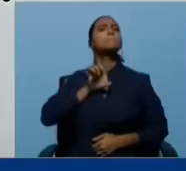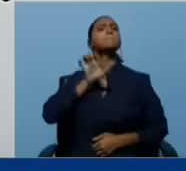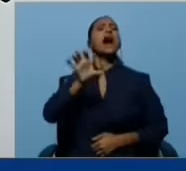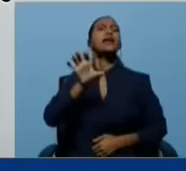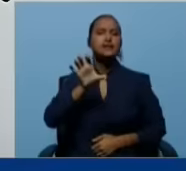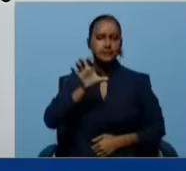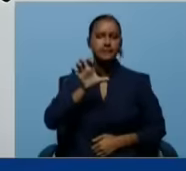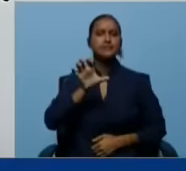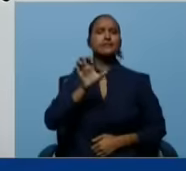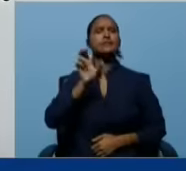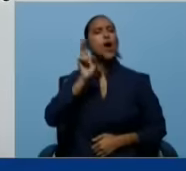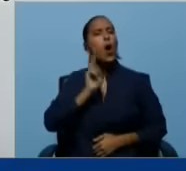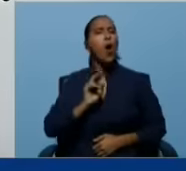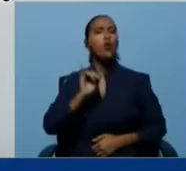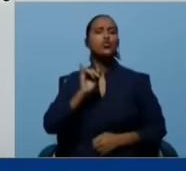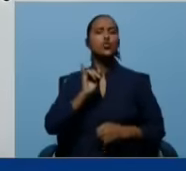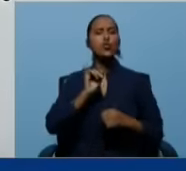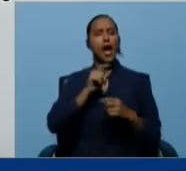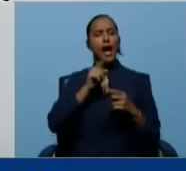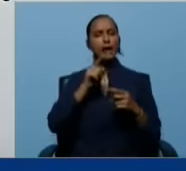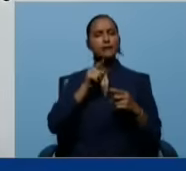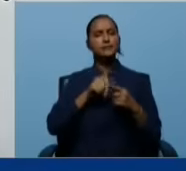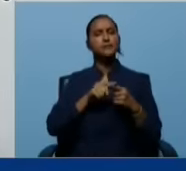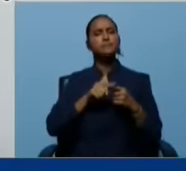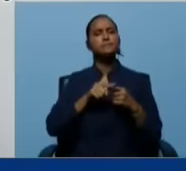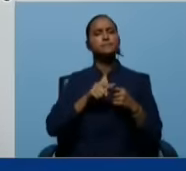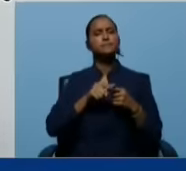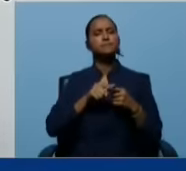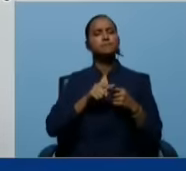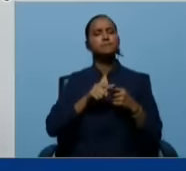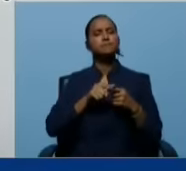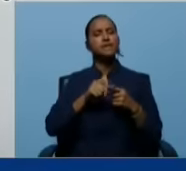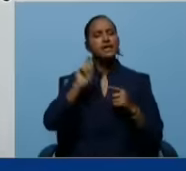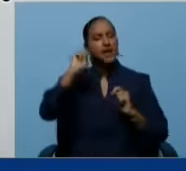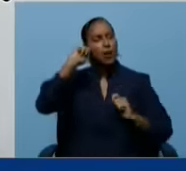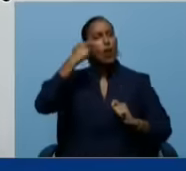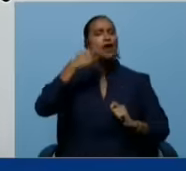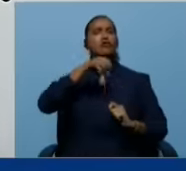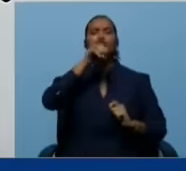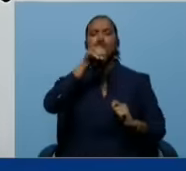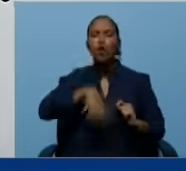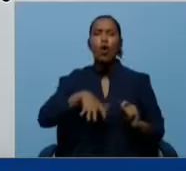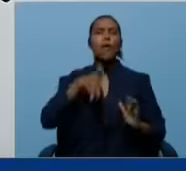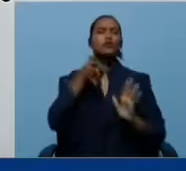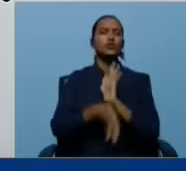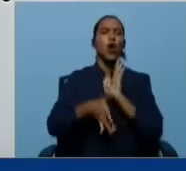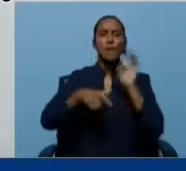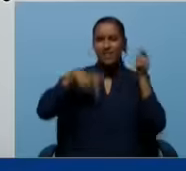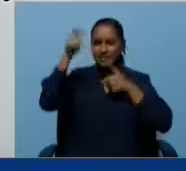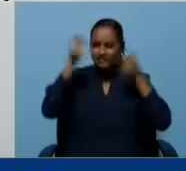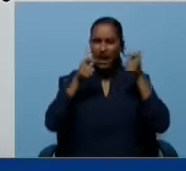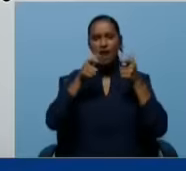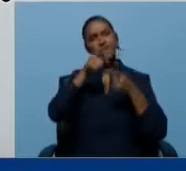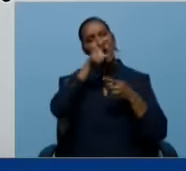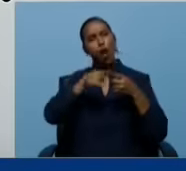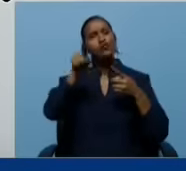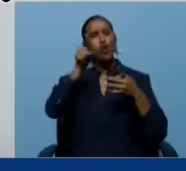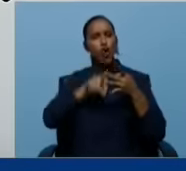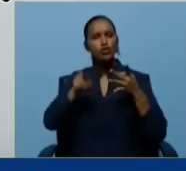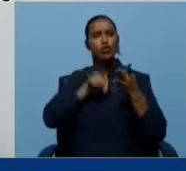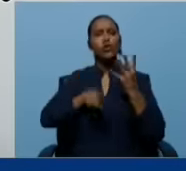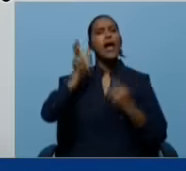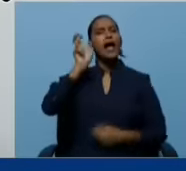siempre recordado amigo y compañero Hugo Chávez Frías, compañeros incansables como en aquel entonces canciller